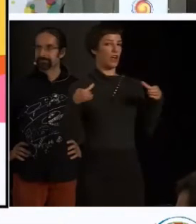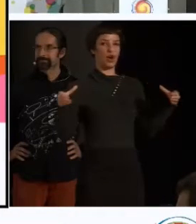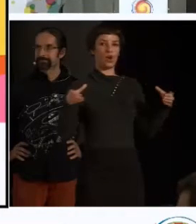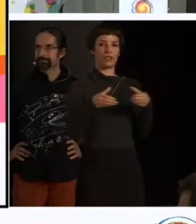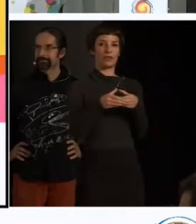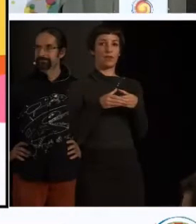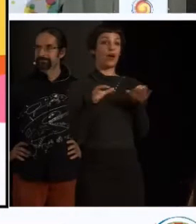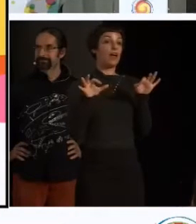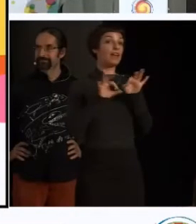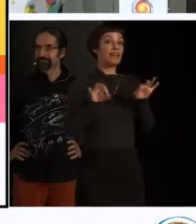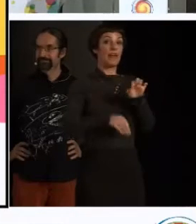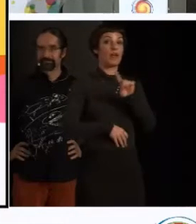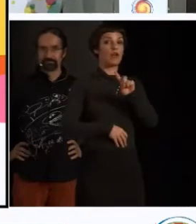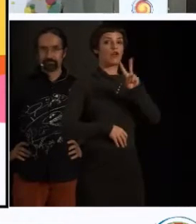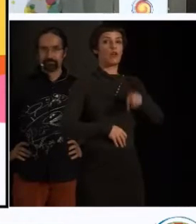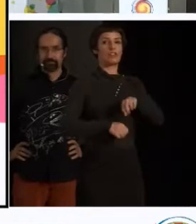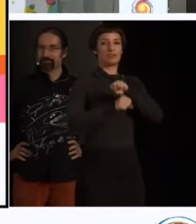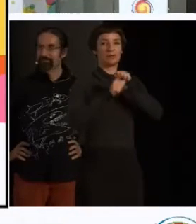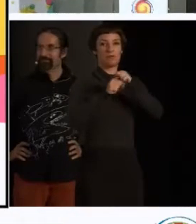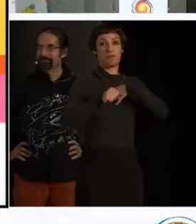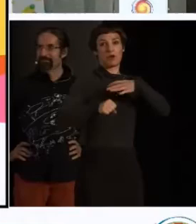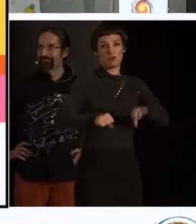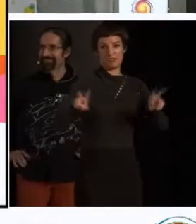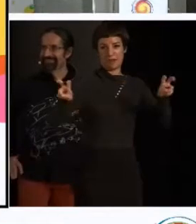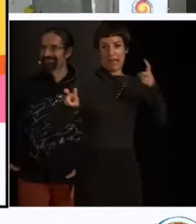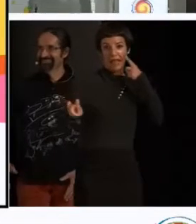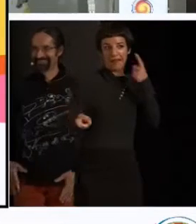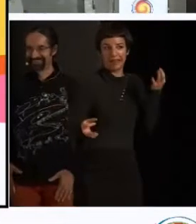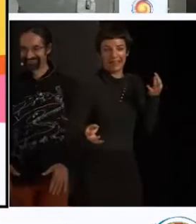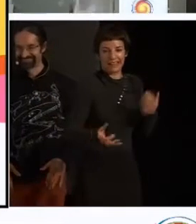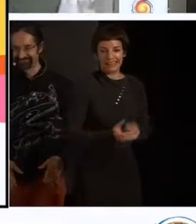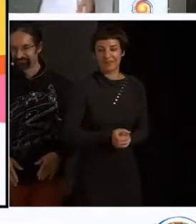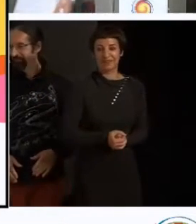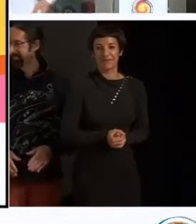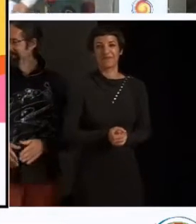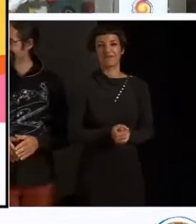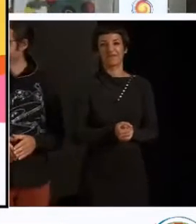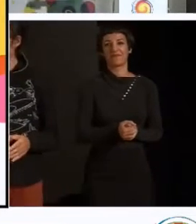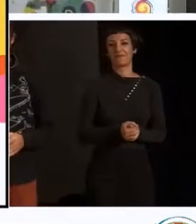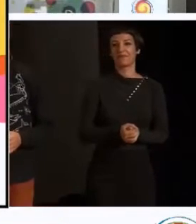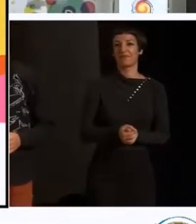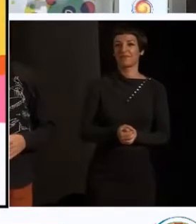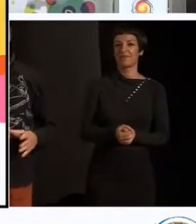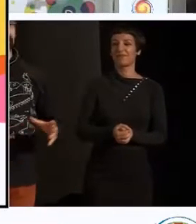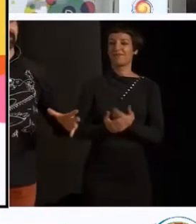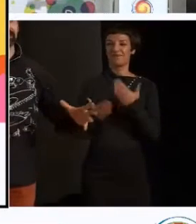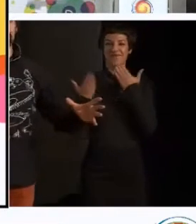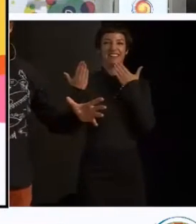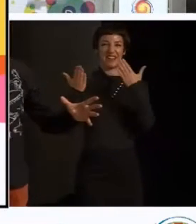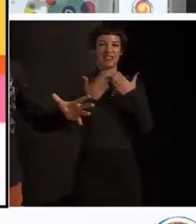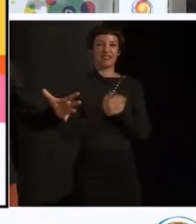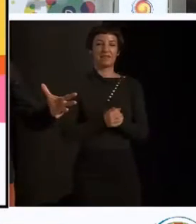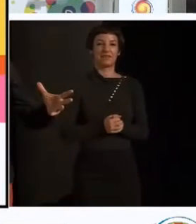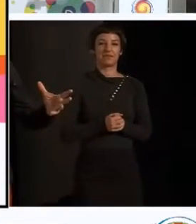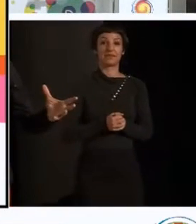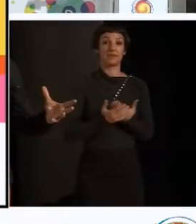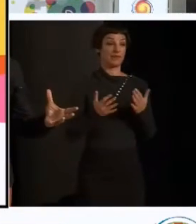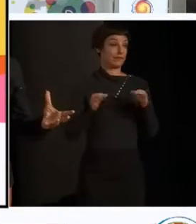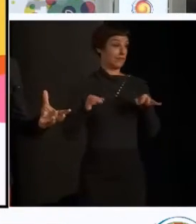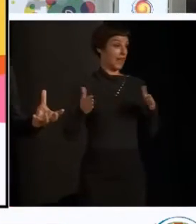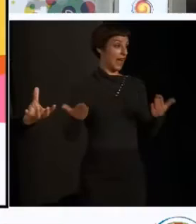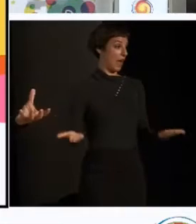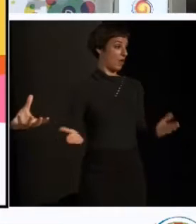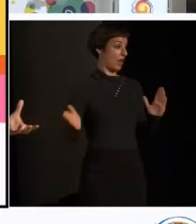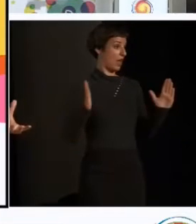es posible. A ver qué nos trae y qué sorpresa nos guarda. Ciro. Gracias. Bien, en este